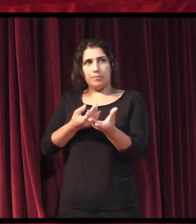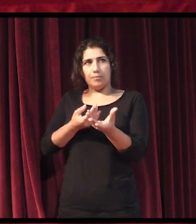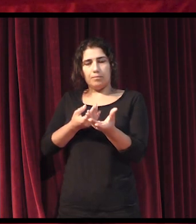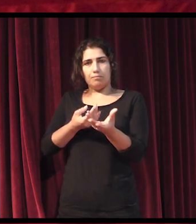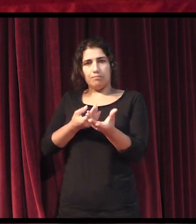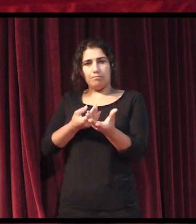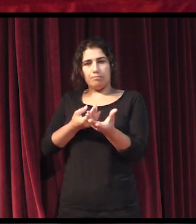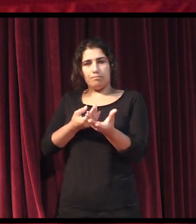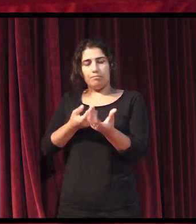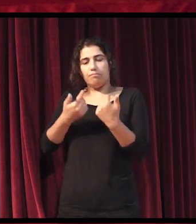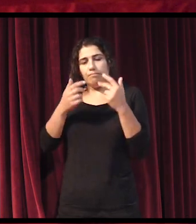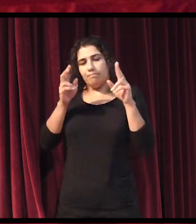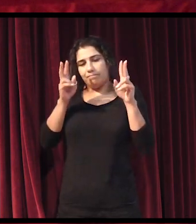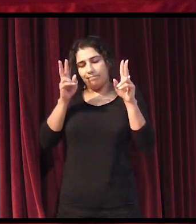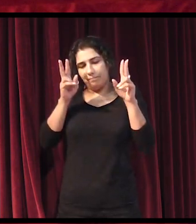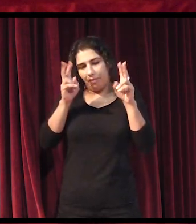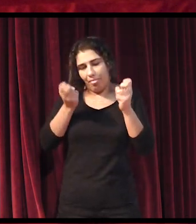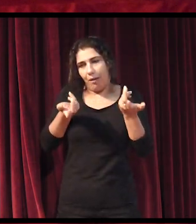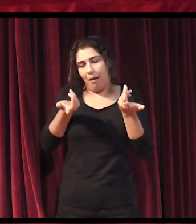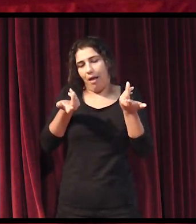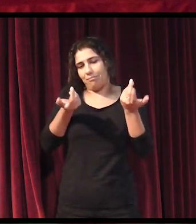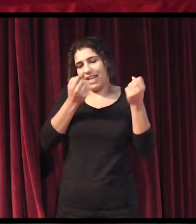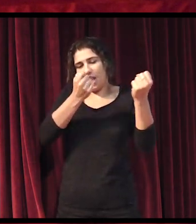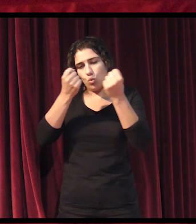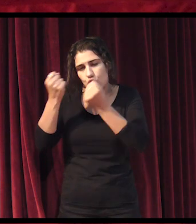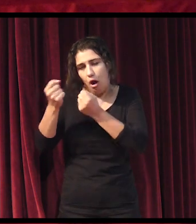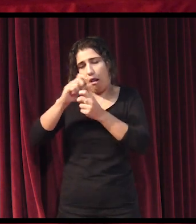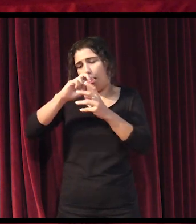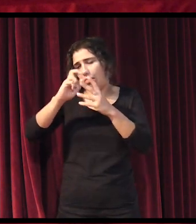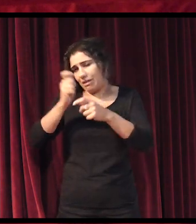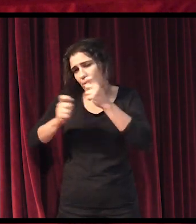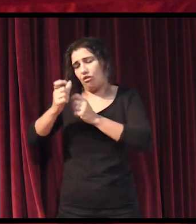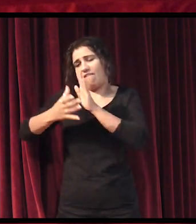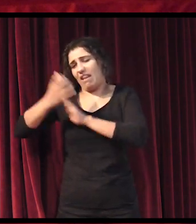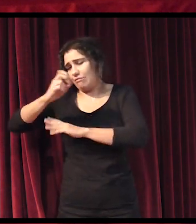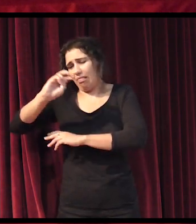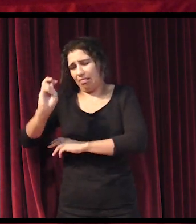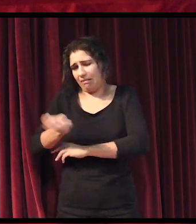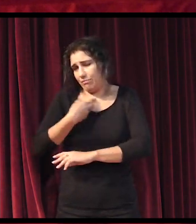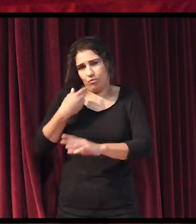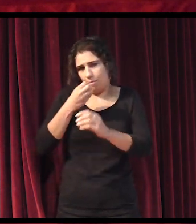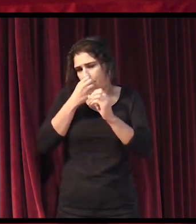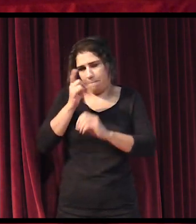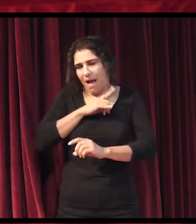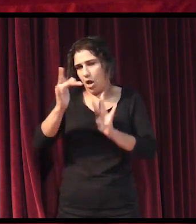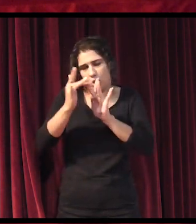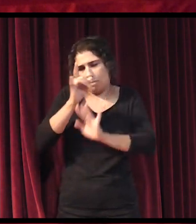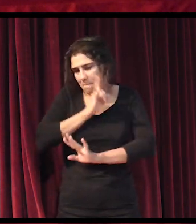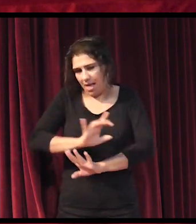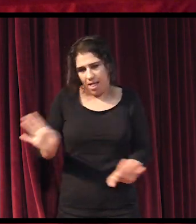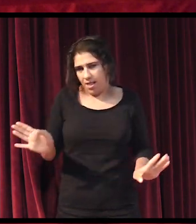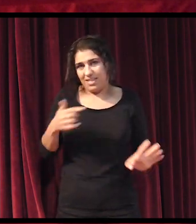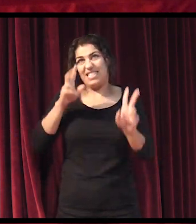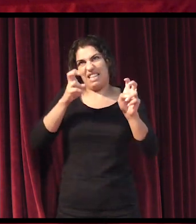en general me llevo bastante mal con la burocracia. Si ya la burocracia la aplicamos al deporte, yo ya ahí me pierdo lo más